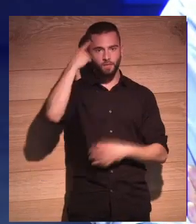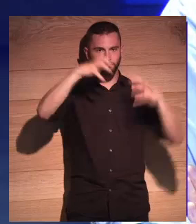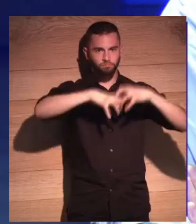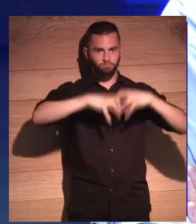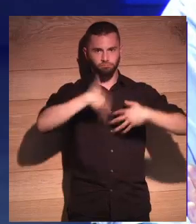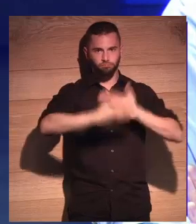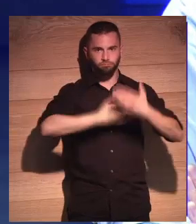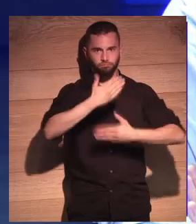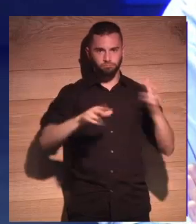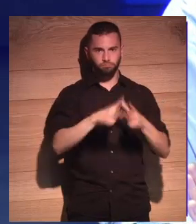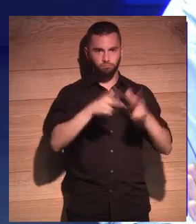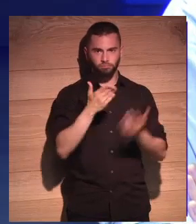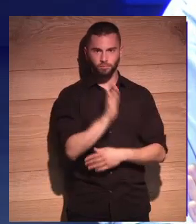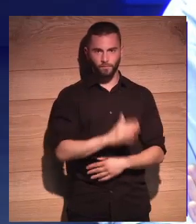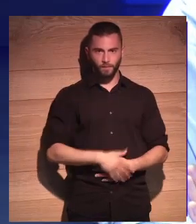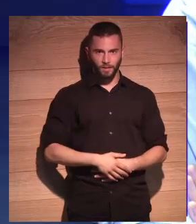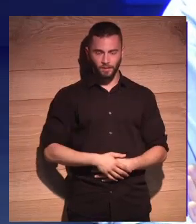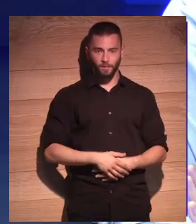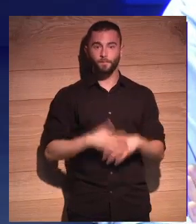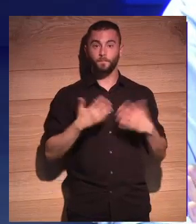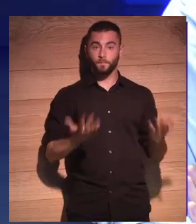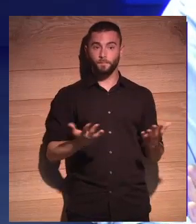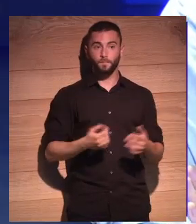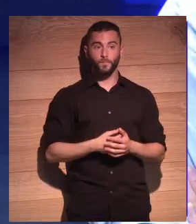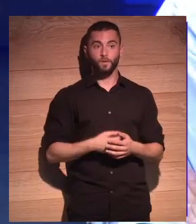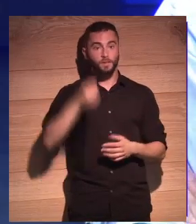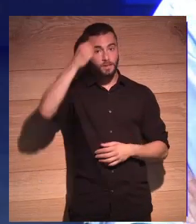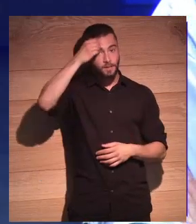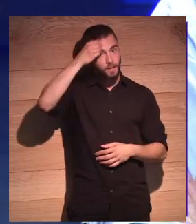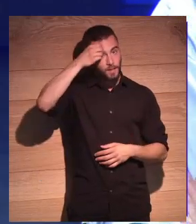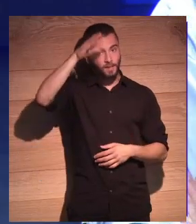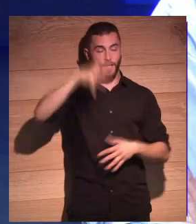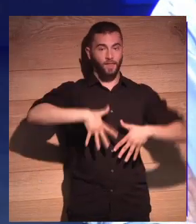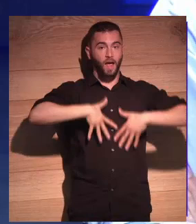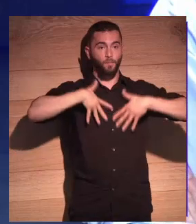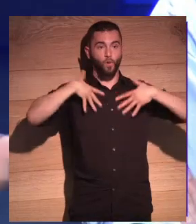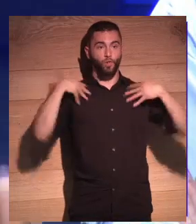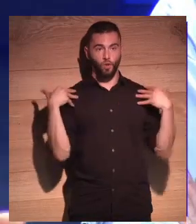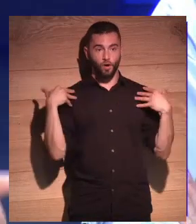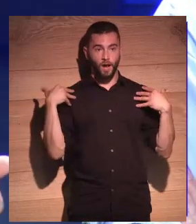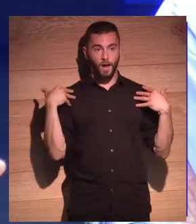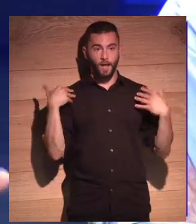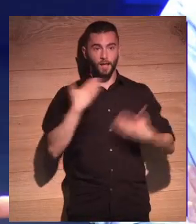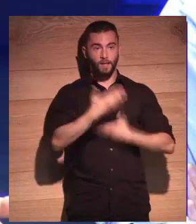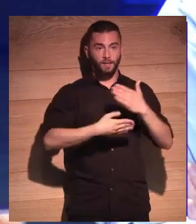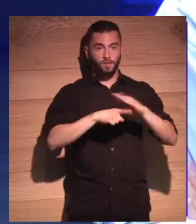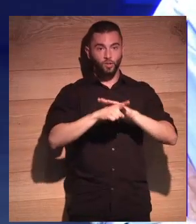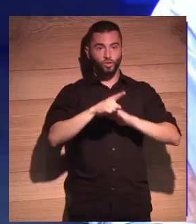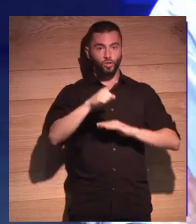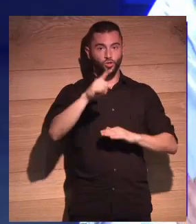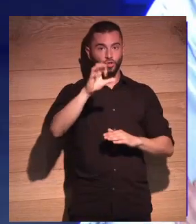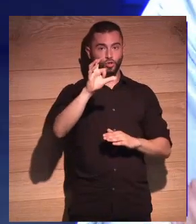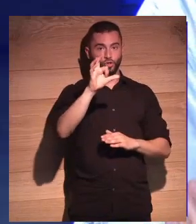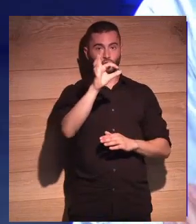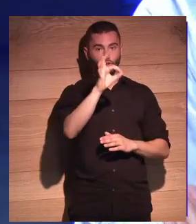emocional, social en general y en eso de esa inteligencia emocional, el desarrollo de los soft skills también de los que